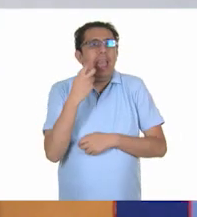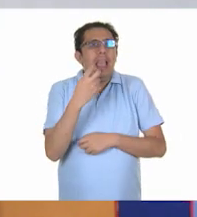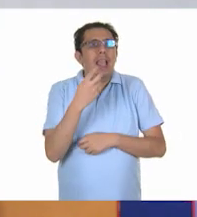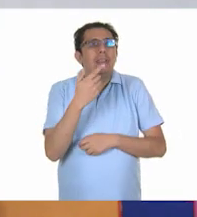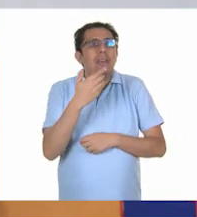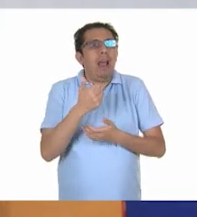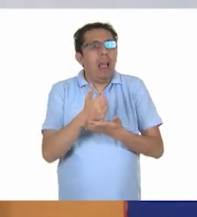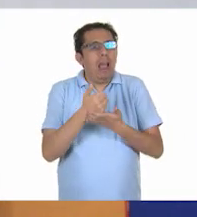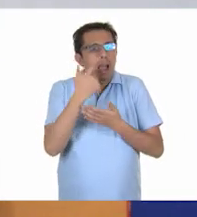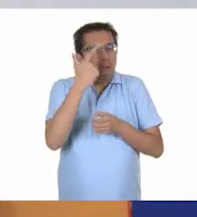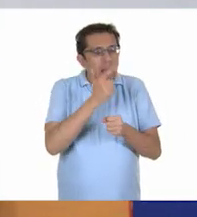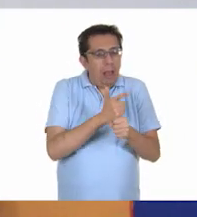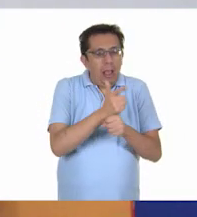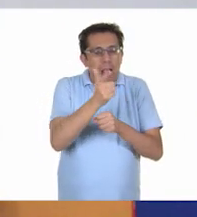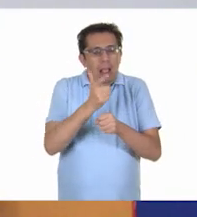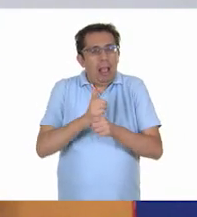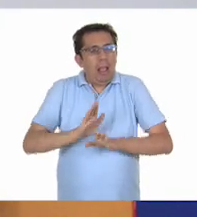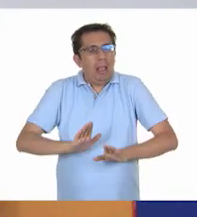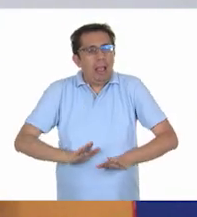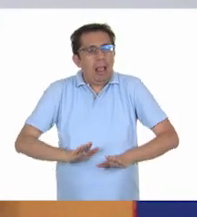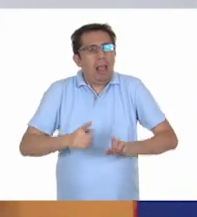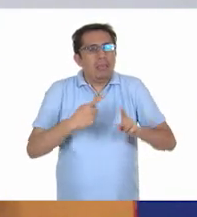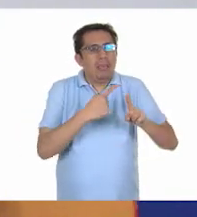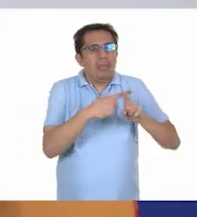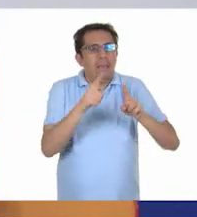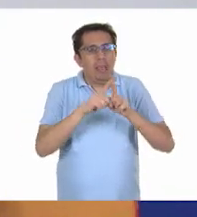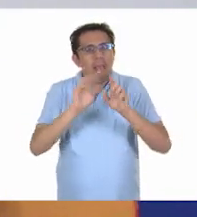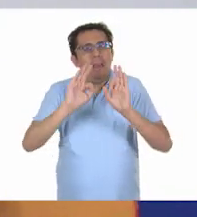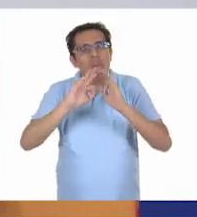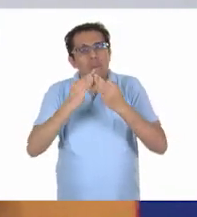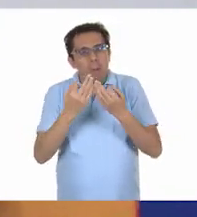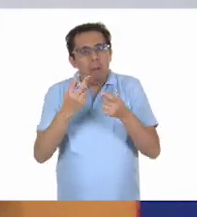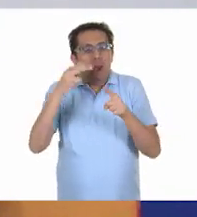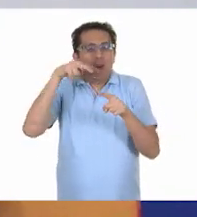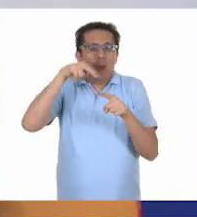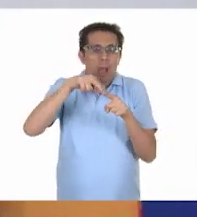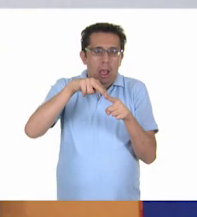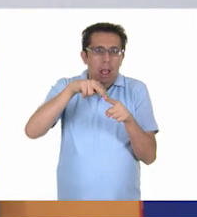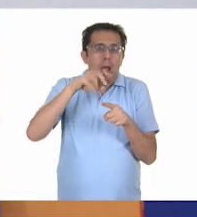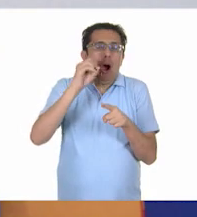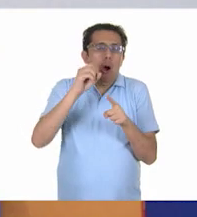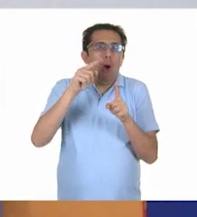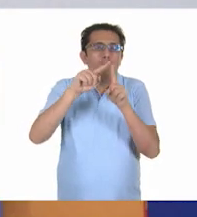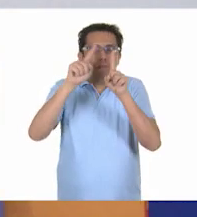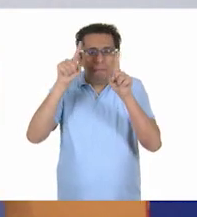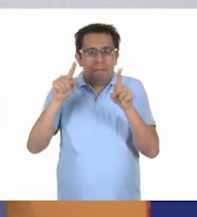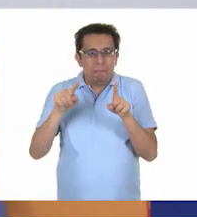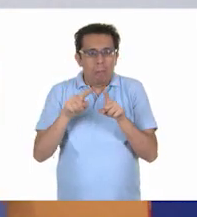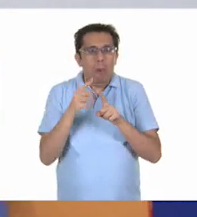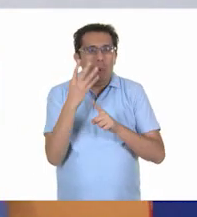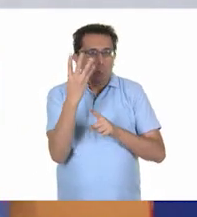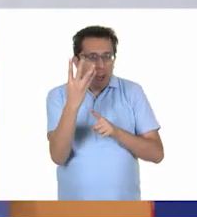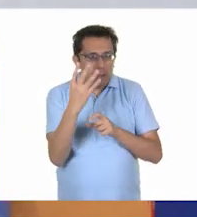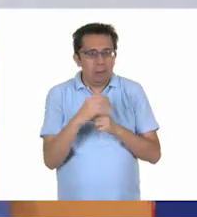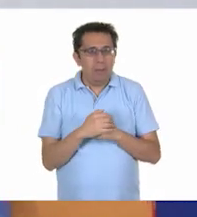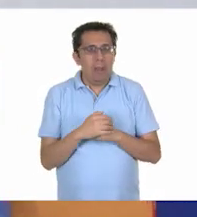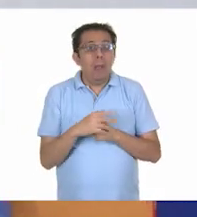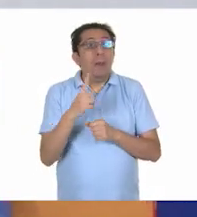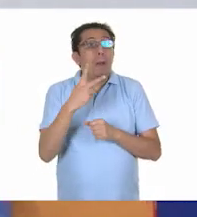muy divertido y es una manera de reconocer las características e ir clasificándolo en triángulos o